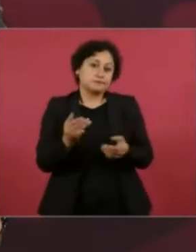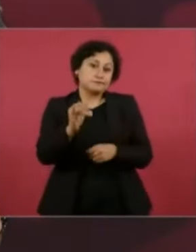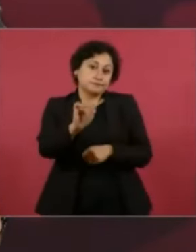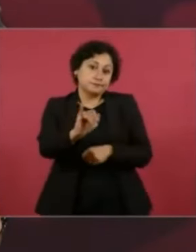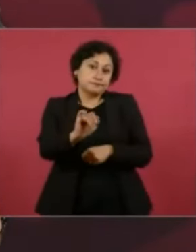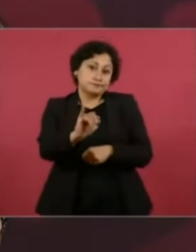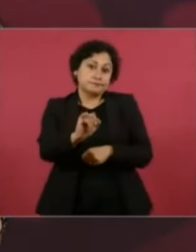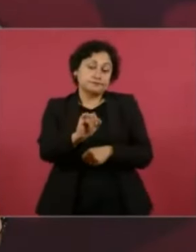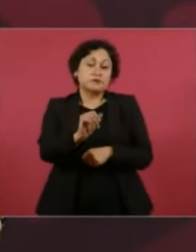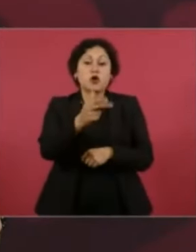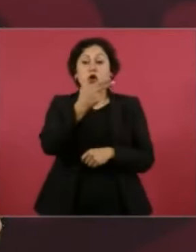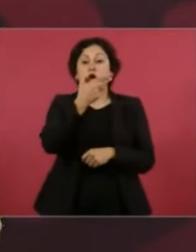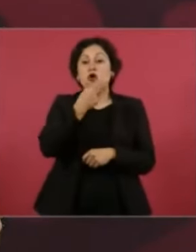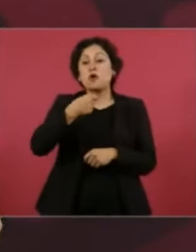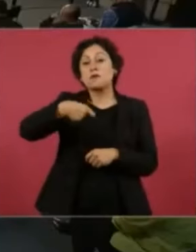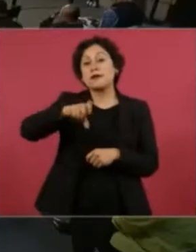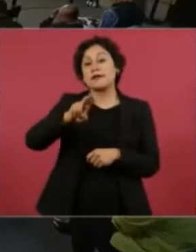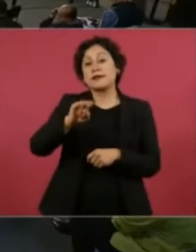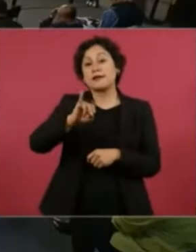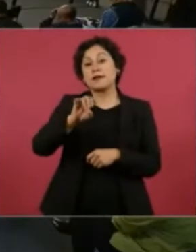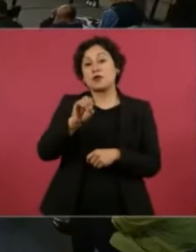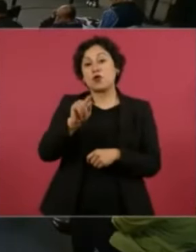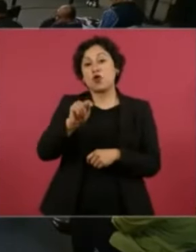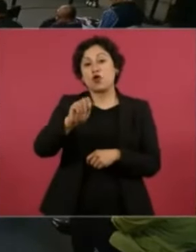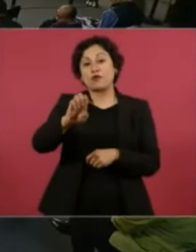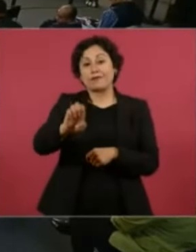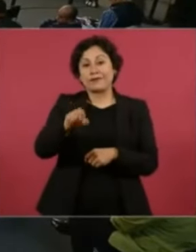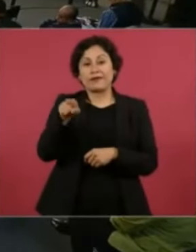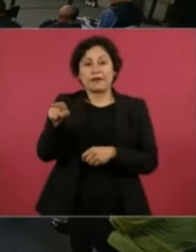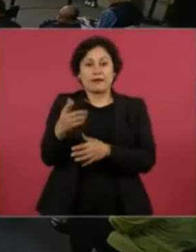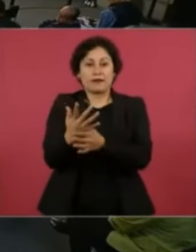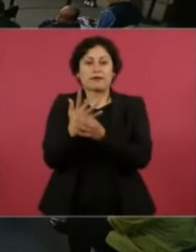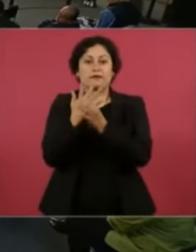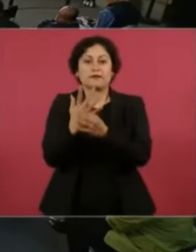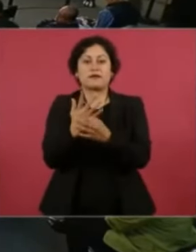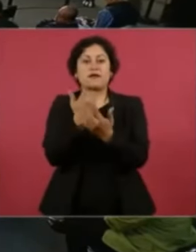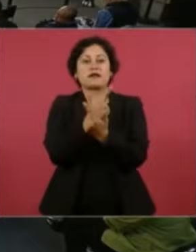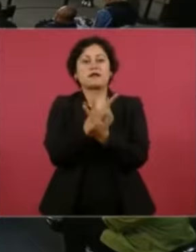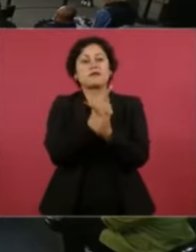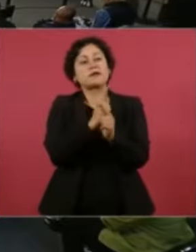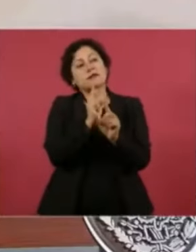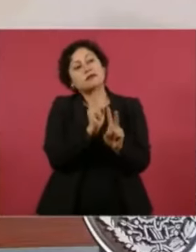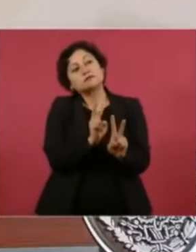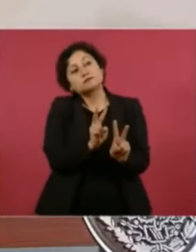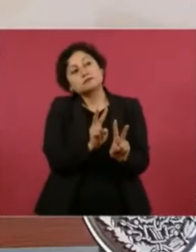Quijote la libertad este no se implora se